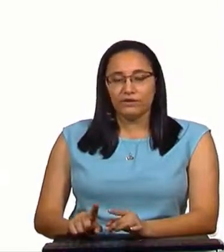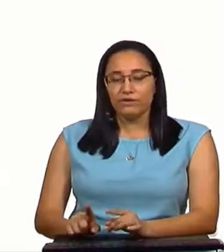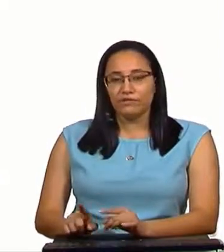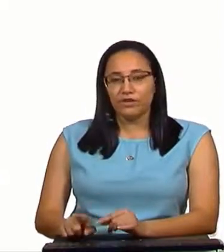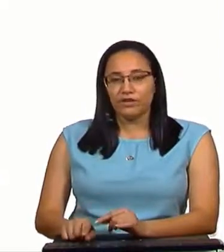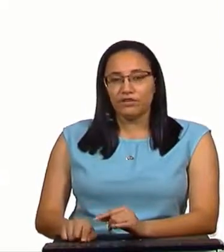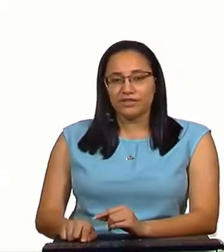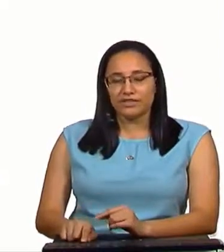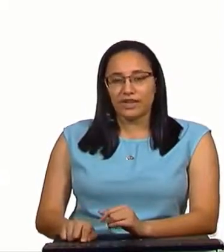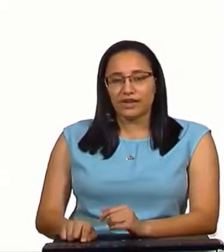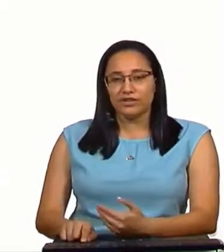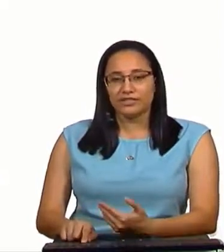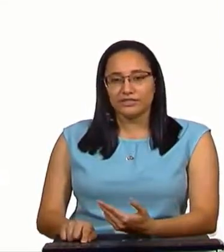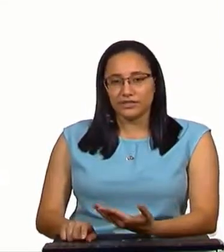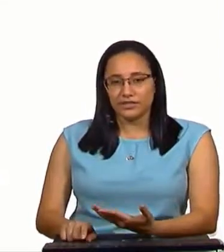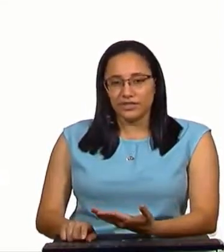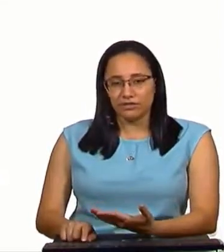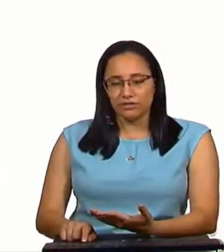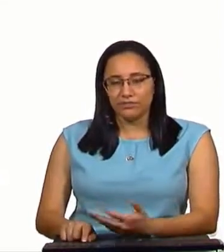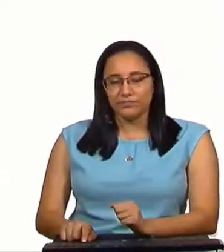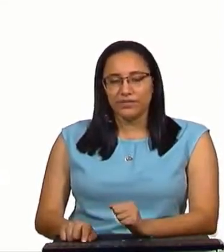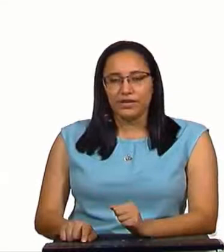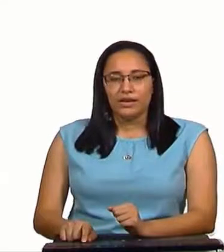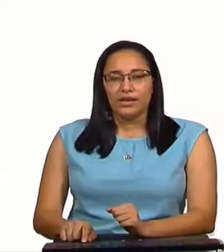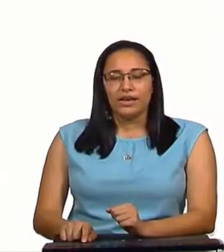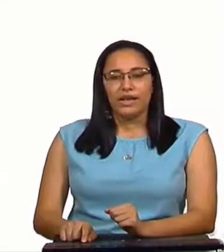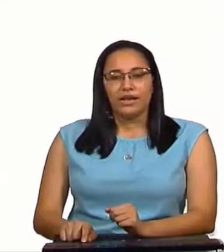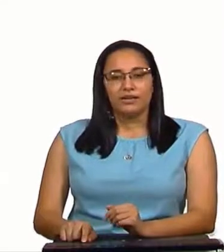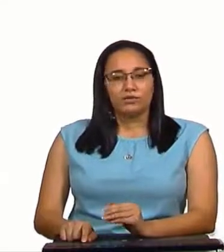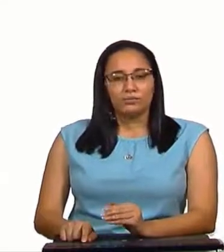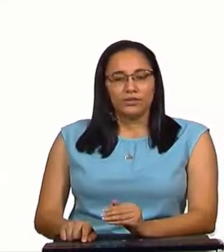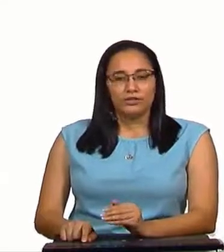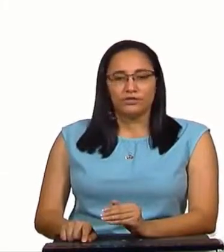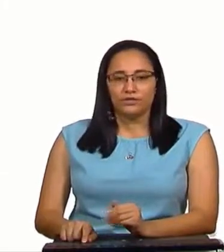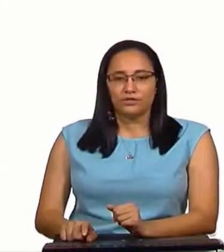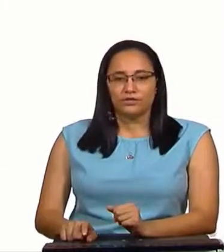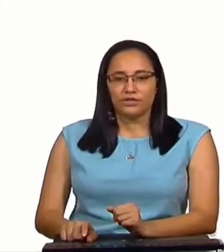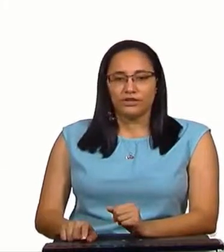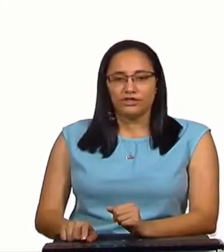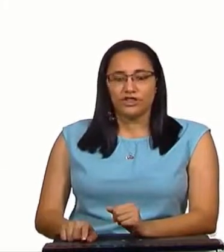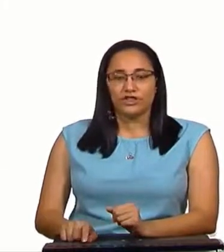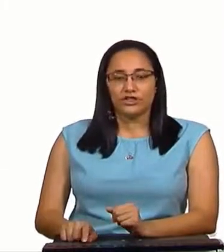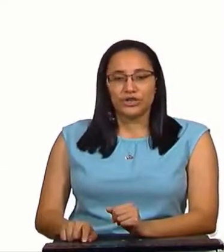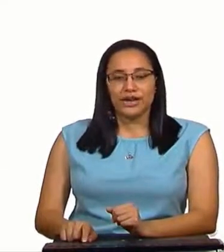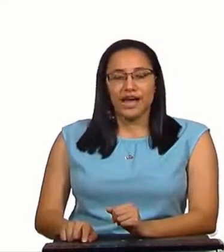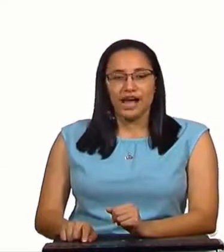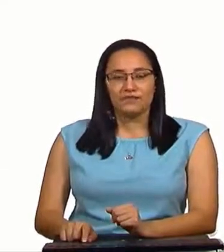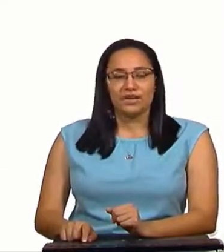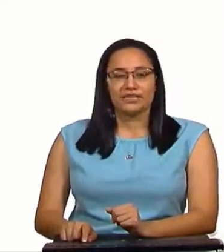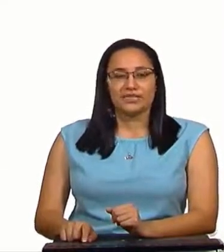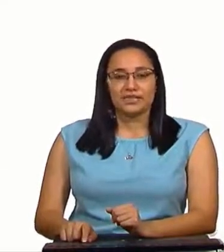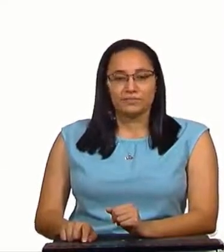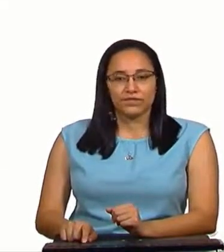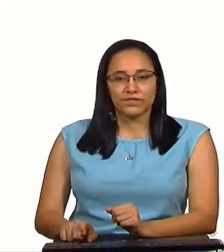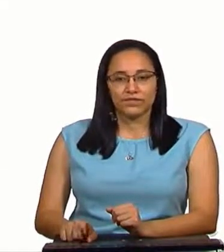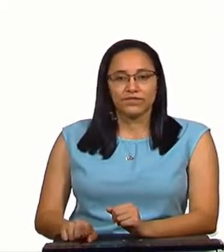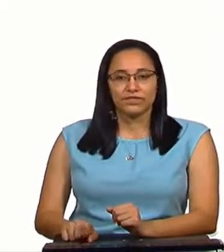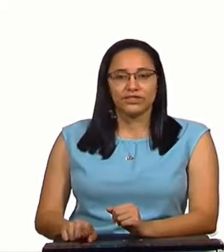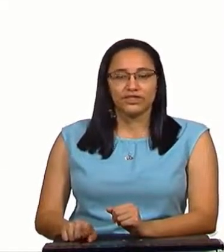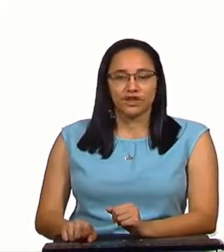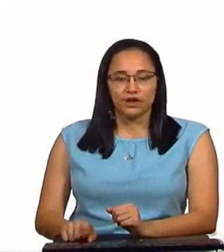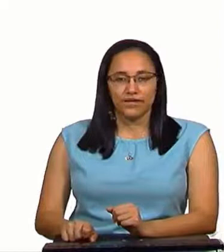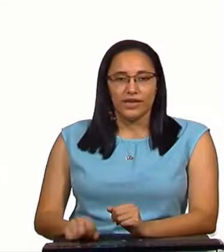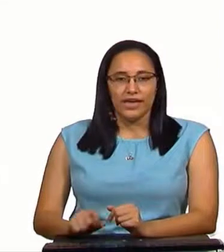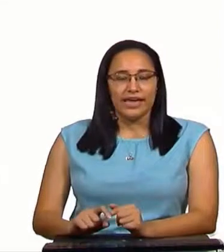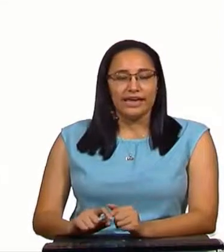que ella no es feliz con el salario que está obteniendo. La opinión o el consejo, she shouldn't have accepted